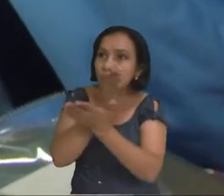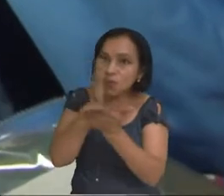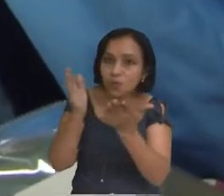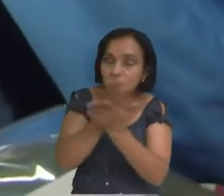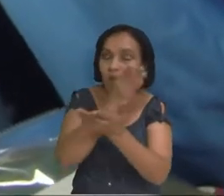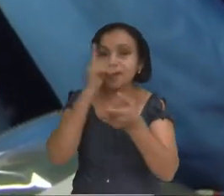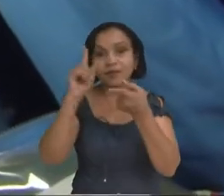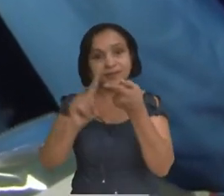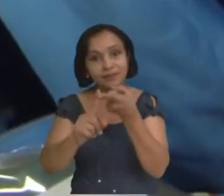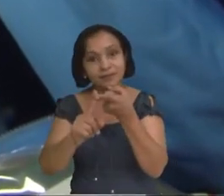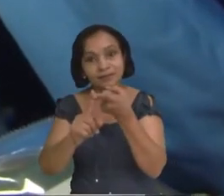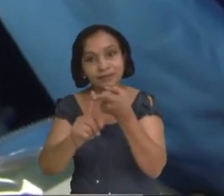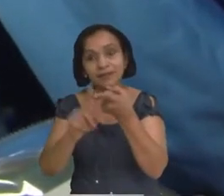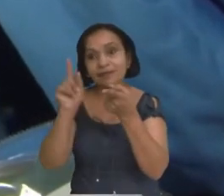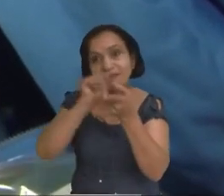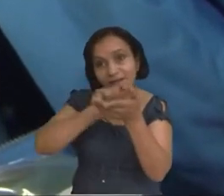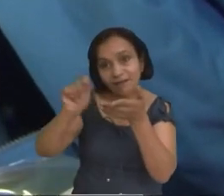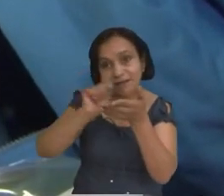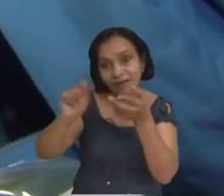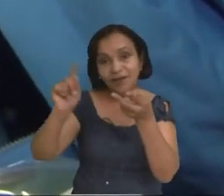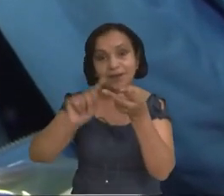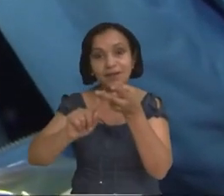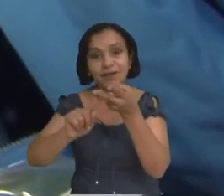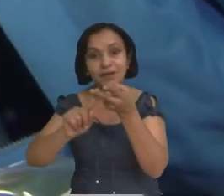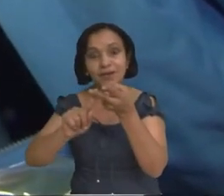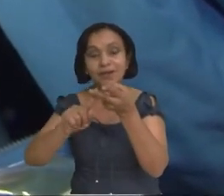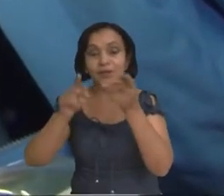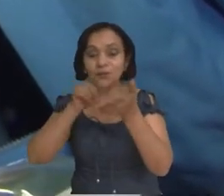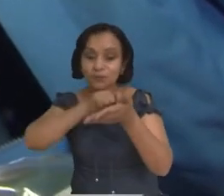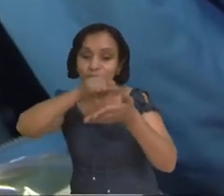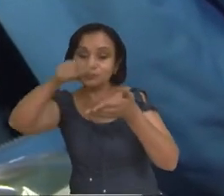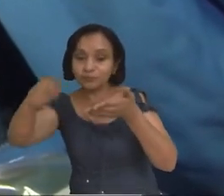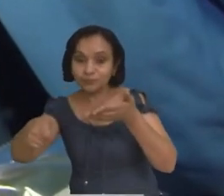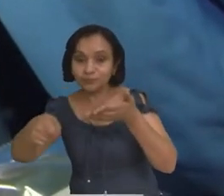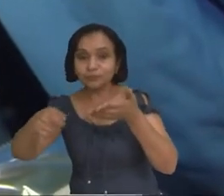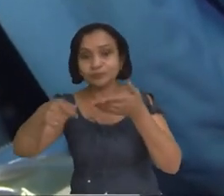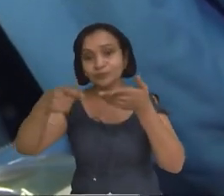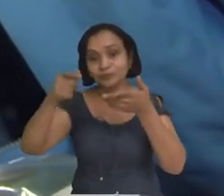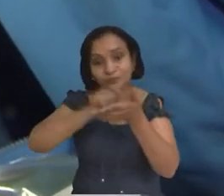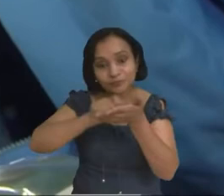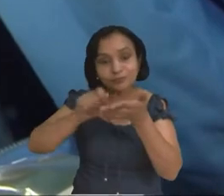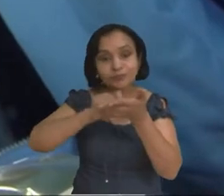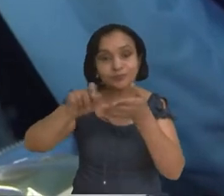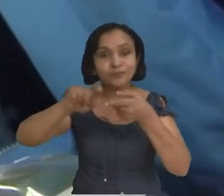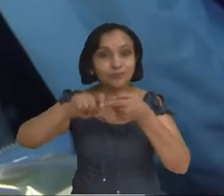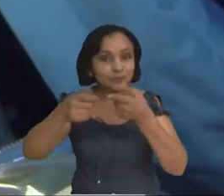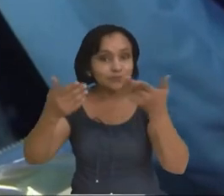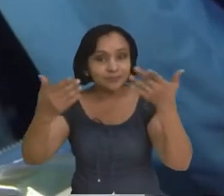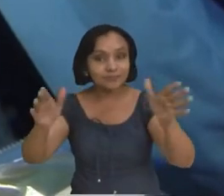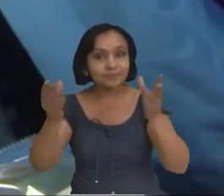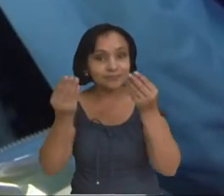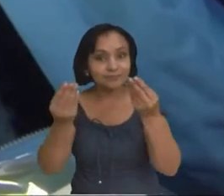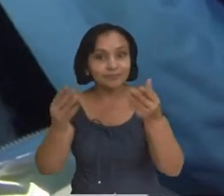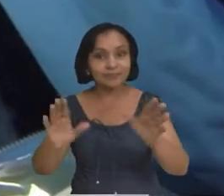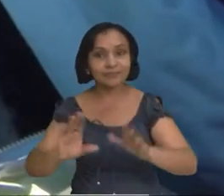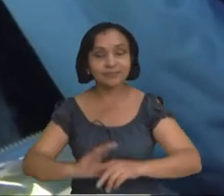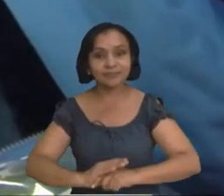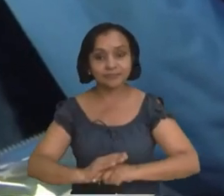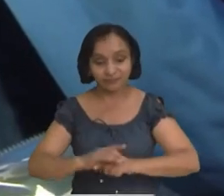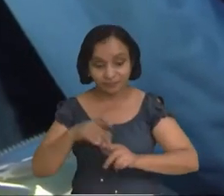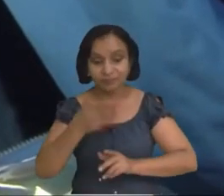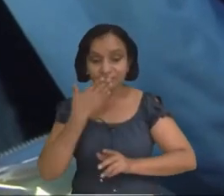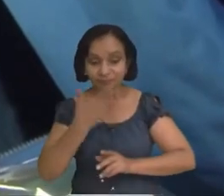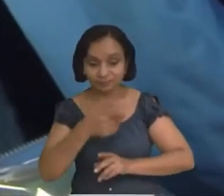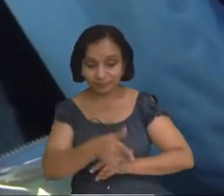Cuaderno, lápiz, cartuchera, gorra, tarja. ¿Te va a dar buen